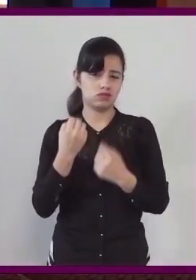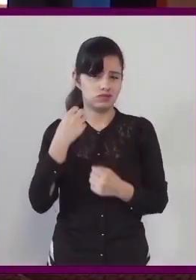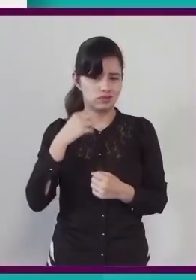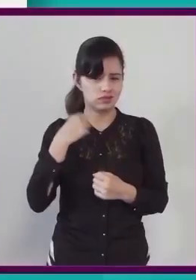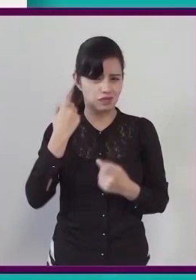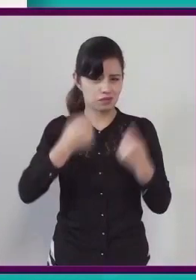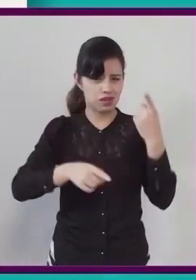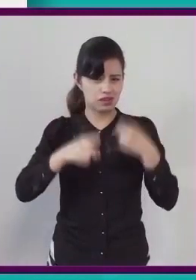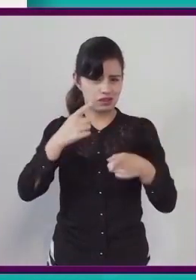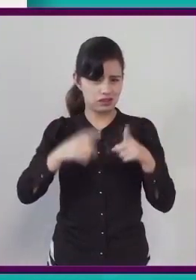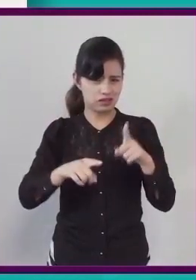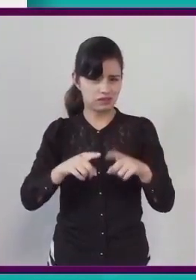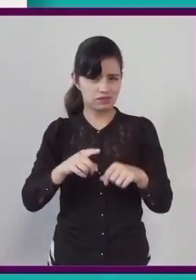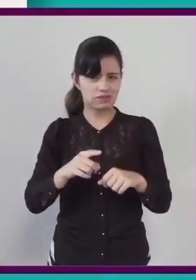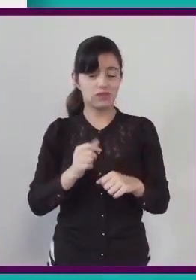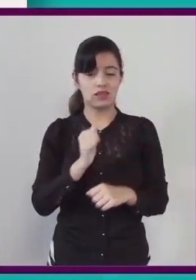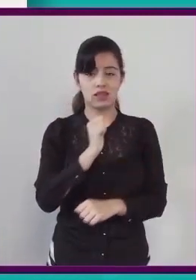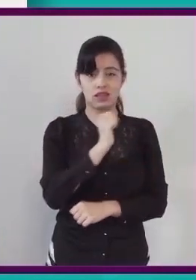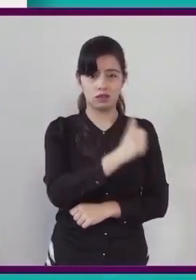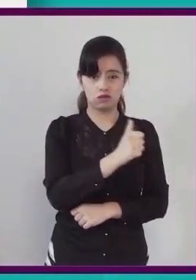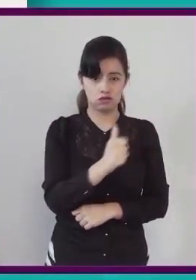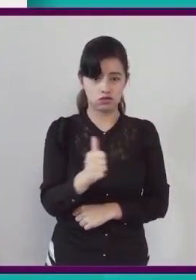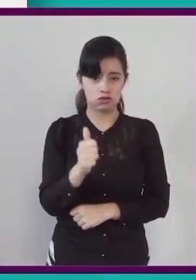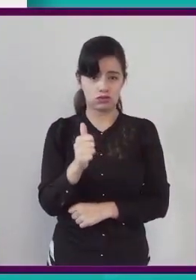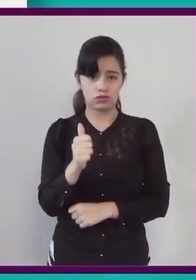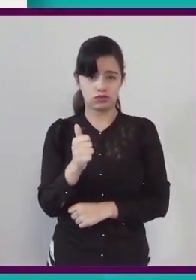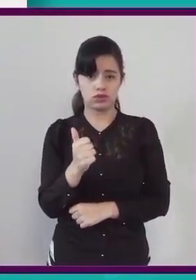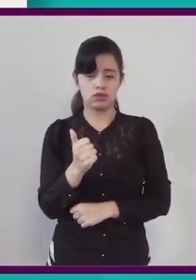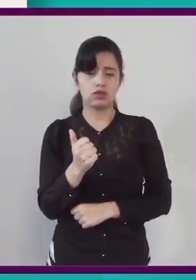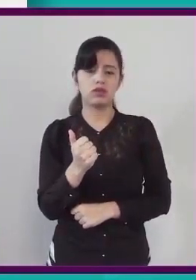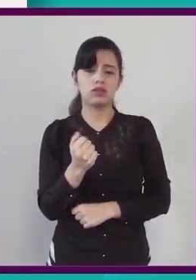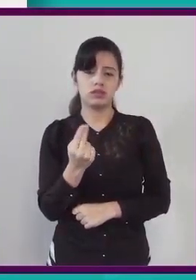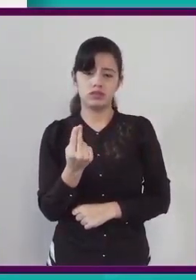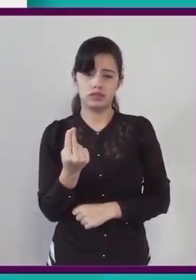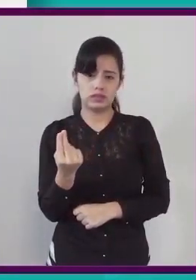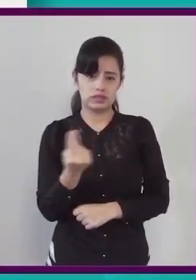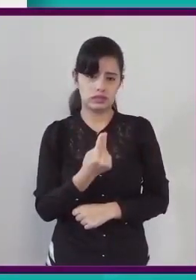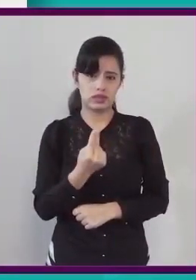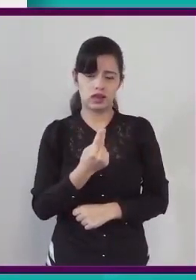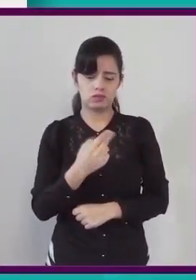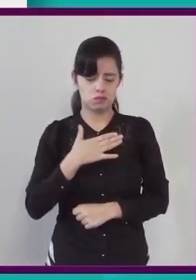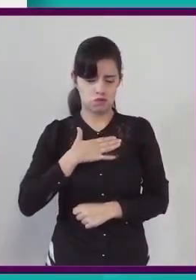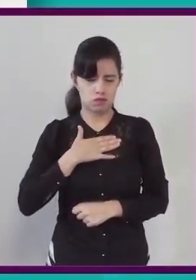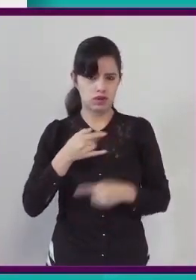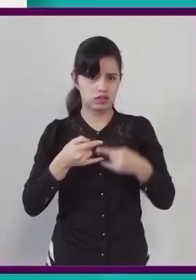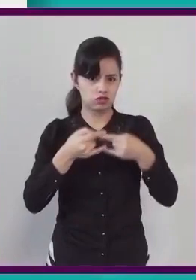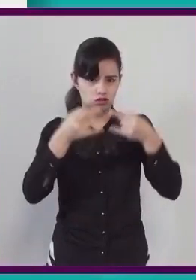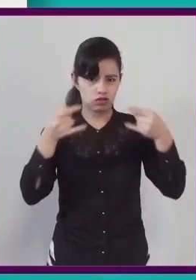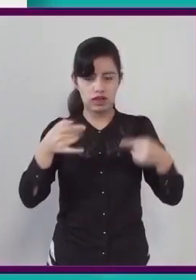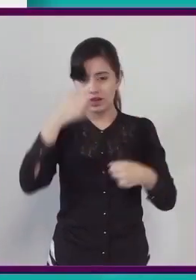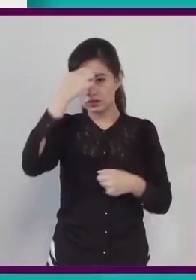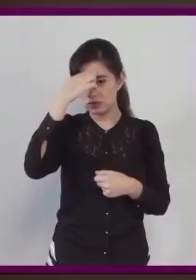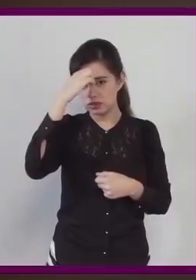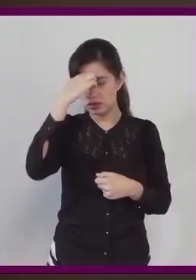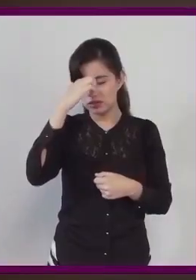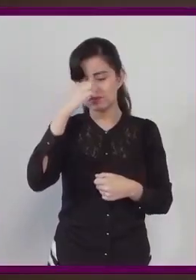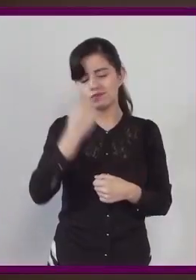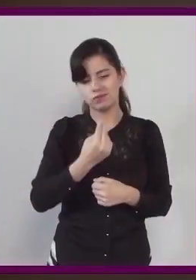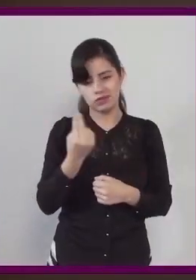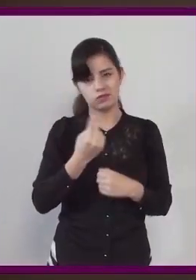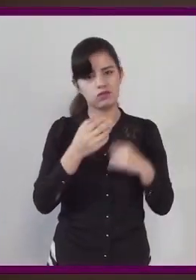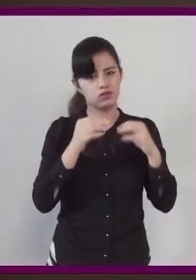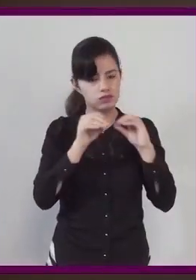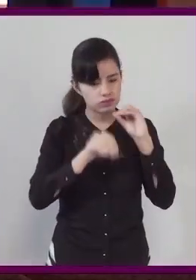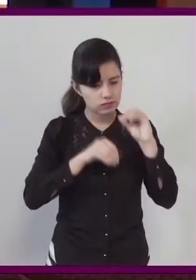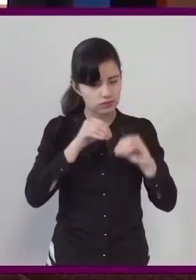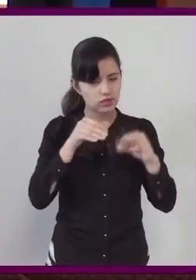juego, cada una y cada uno de nosotros nos damos a la tarea de historiar nuestra propia experiencia de vida. Y